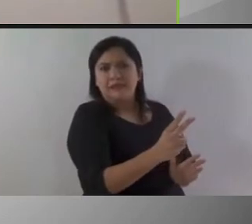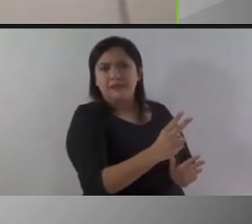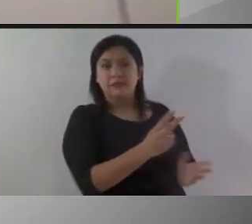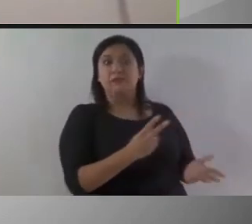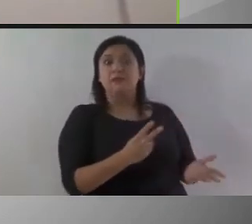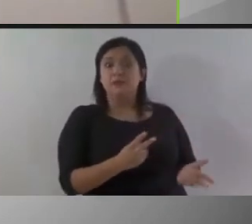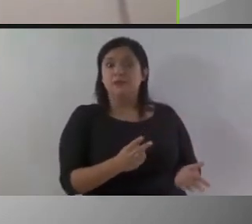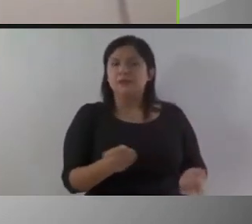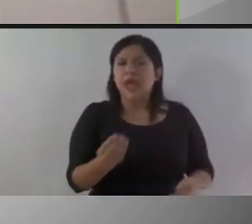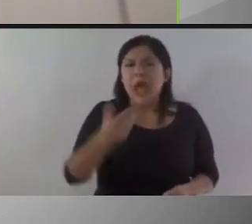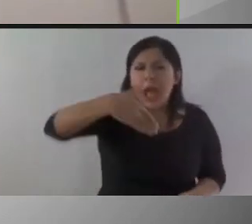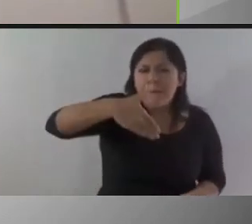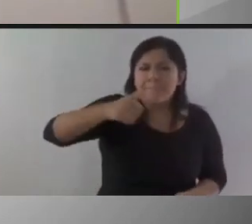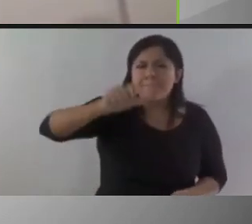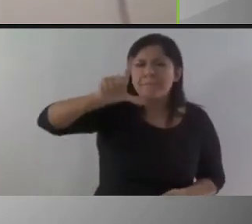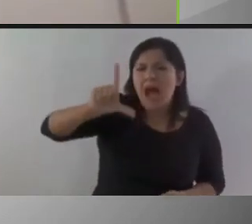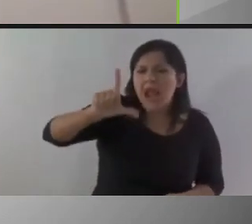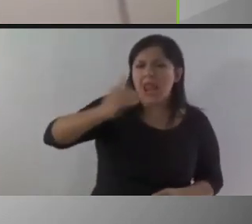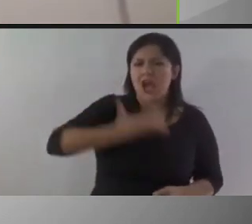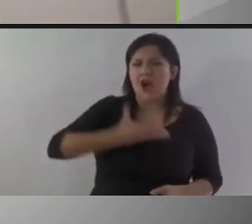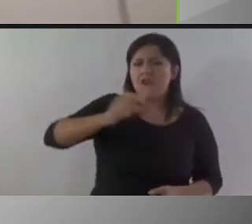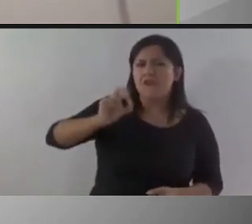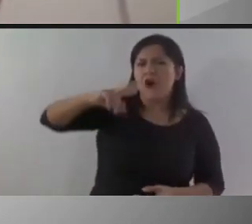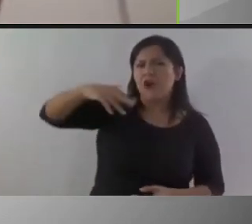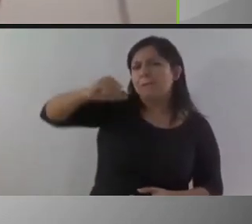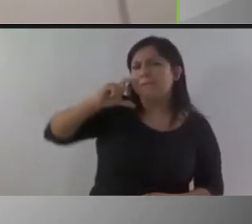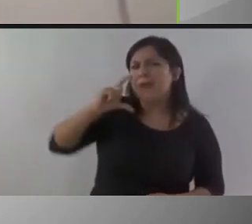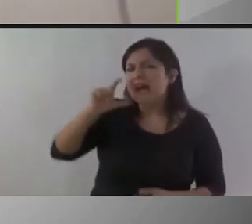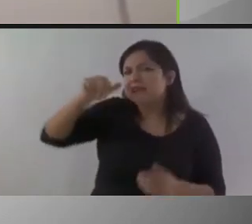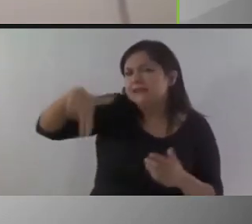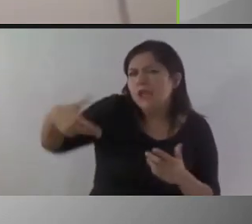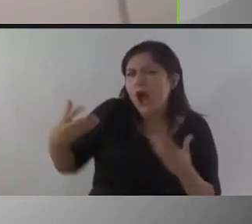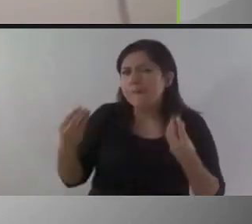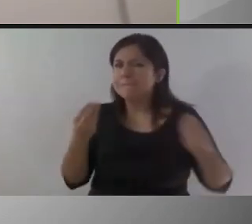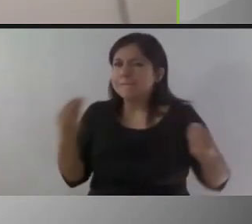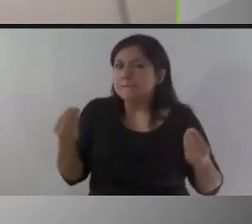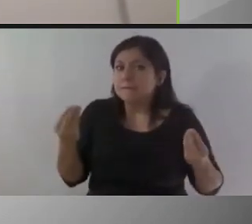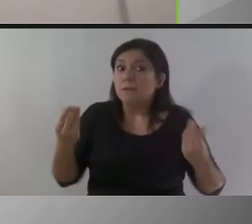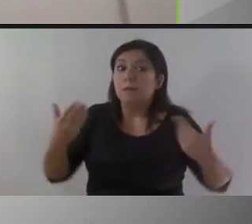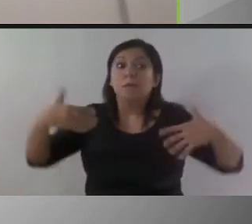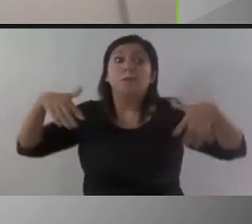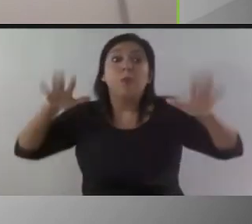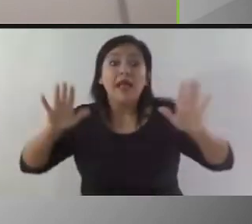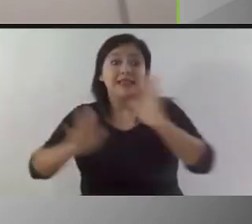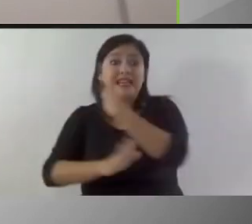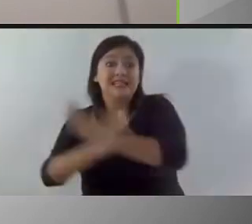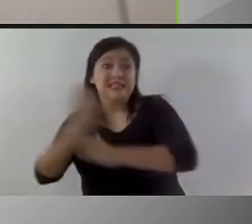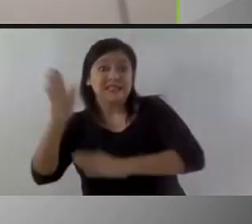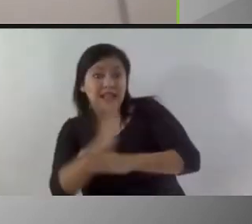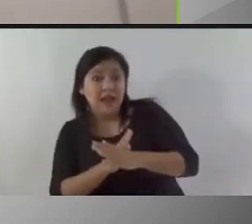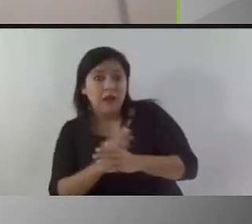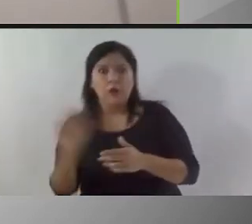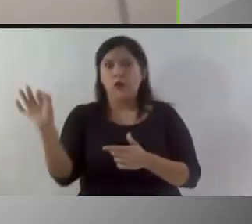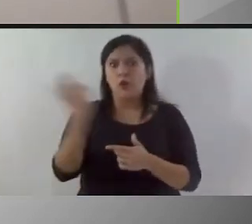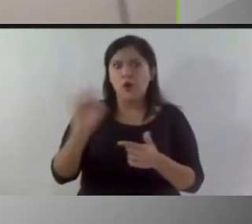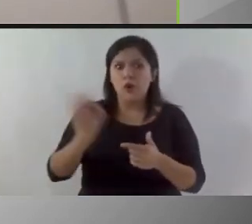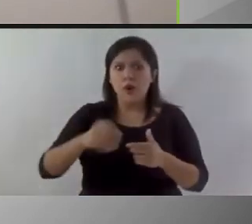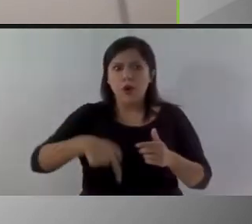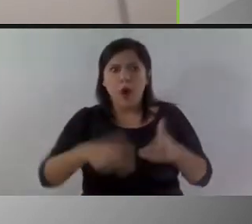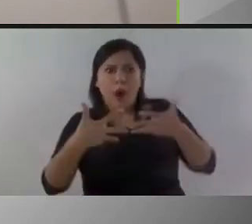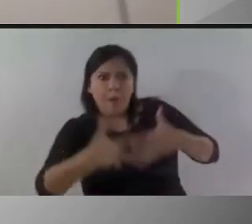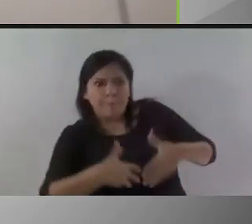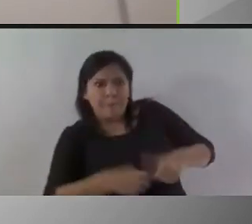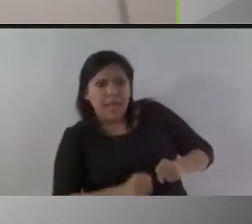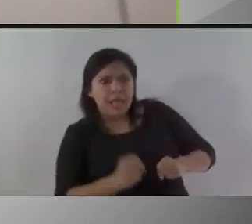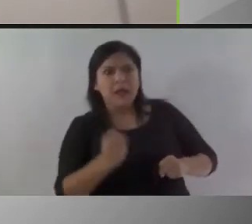Malformación puede querer decir discapacidad, pero también puede querer decir un cuerpo intersex. También es